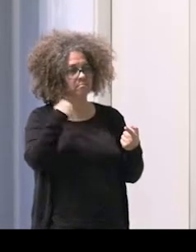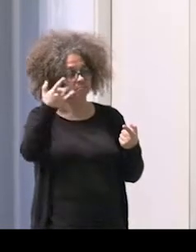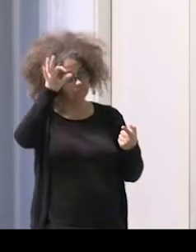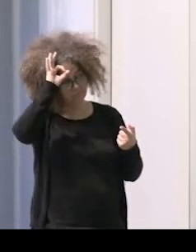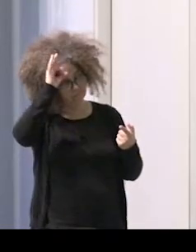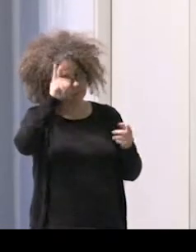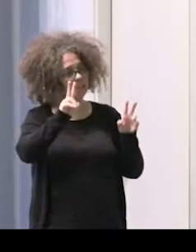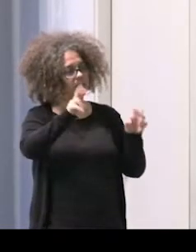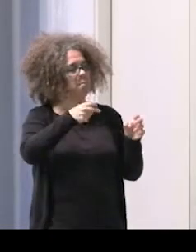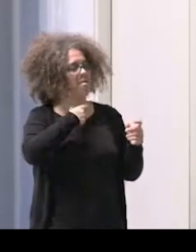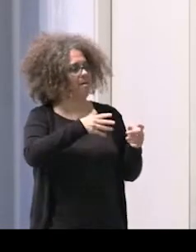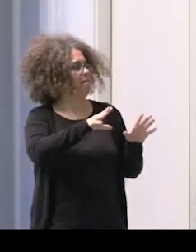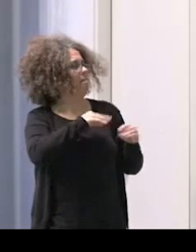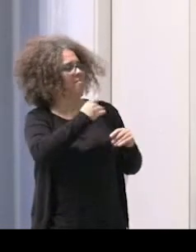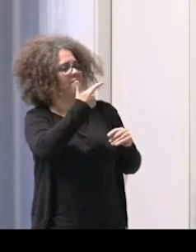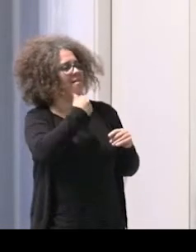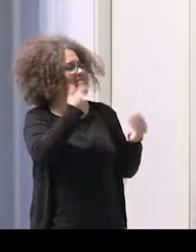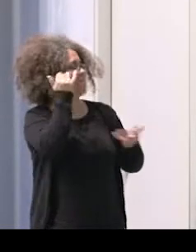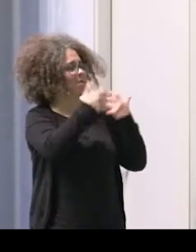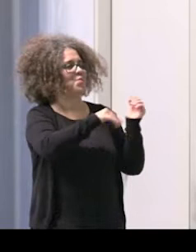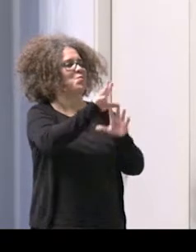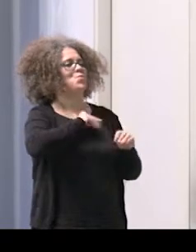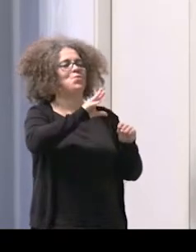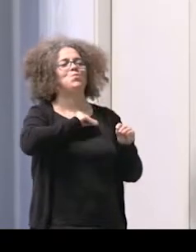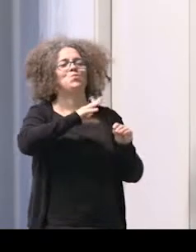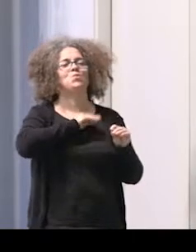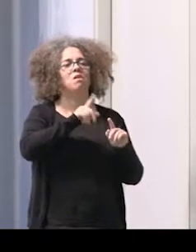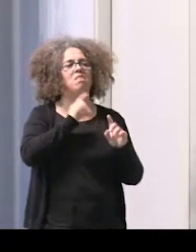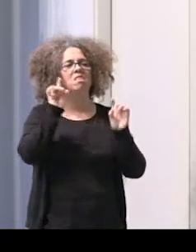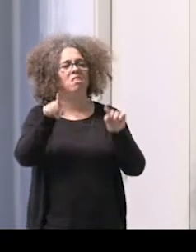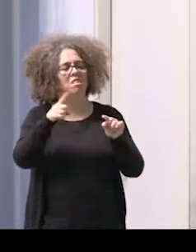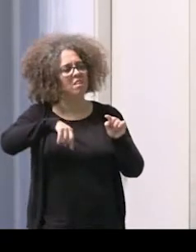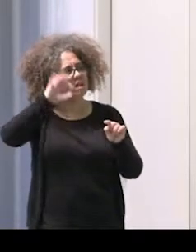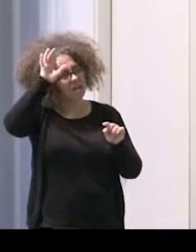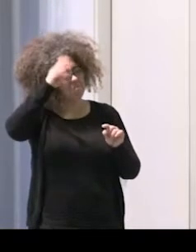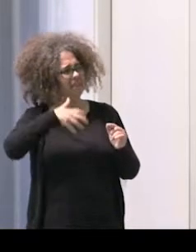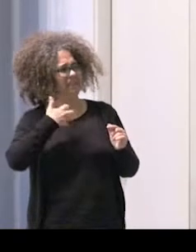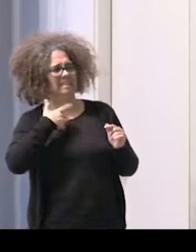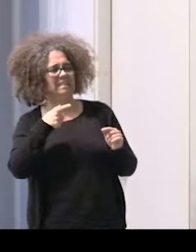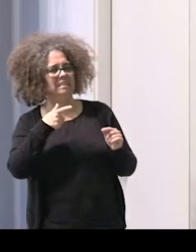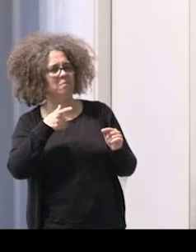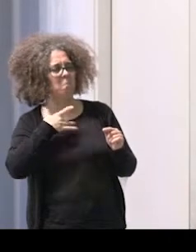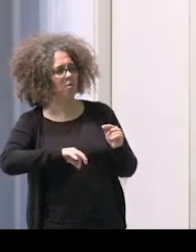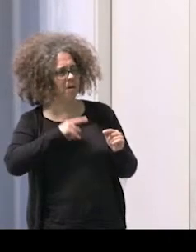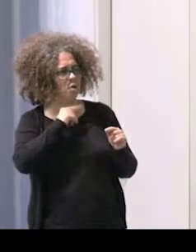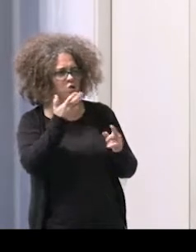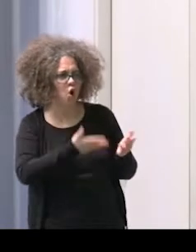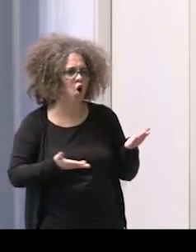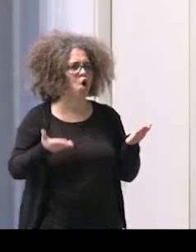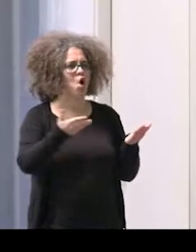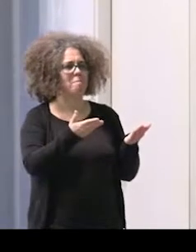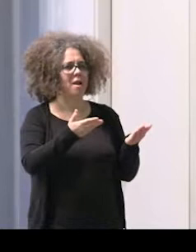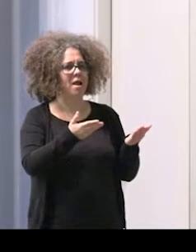implantes? Y si podemos, ¿cómo podemos hacerlo? Estas son las preguntas que llevamos haciéndonos mucho tiempo y, evidentemente,